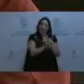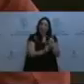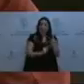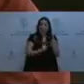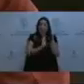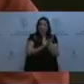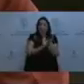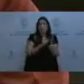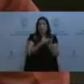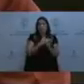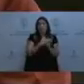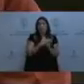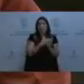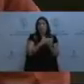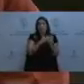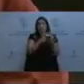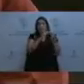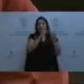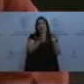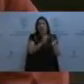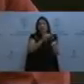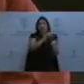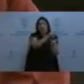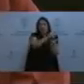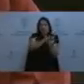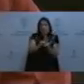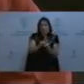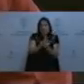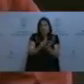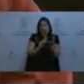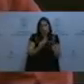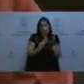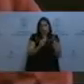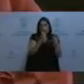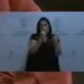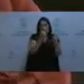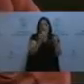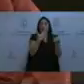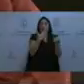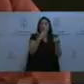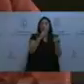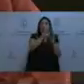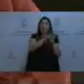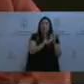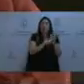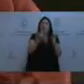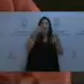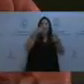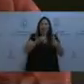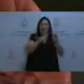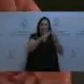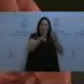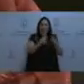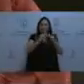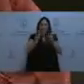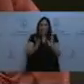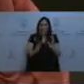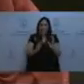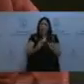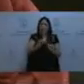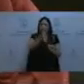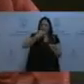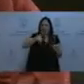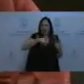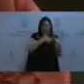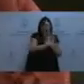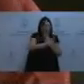la situación de desahucios. Le diré que hemos aprobado el programa de garantía habitacional, lo expliqué en distintas ocasiones, los